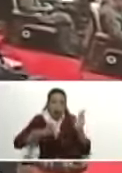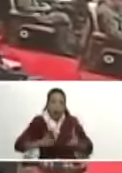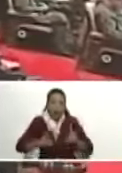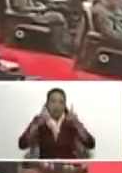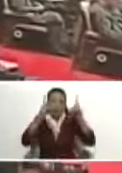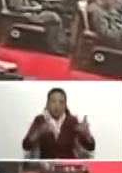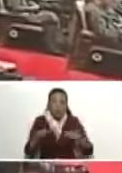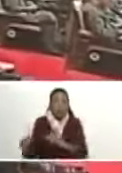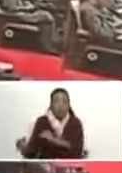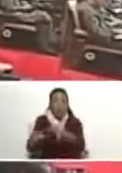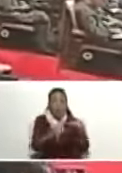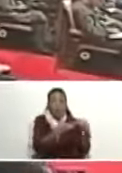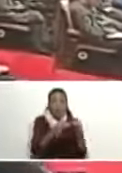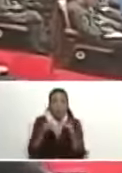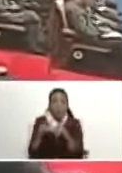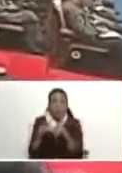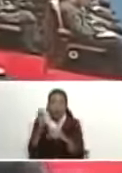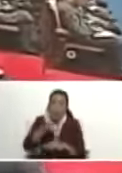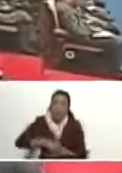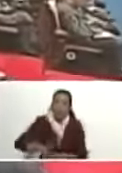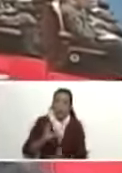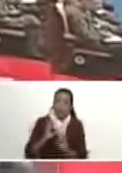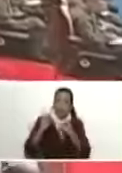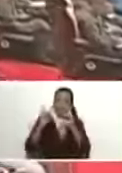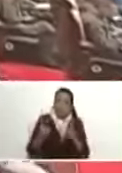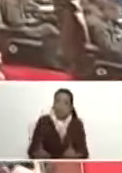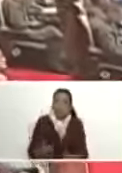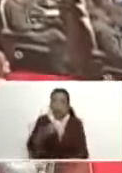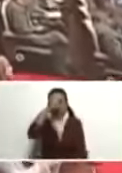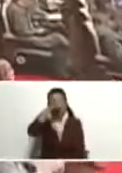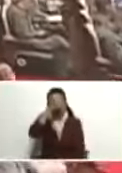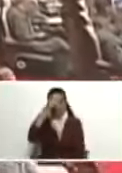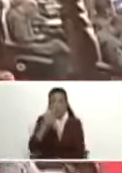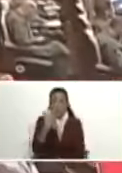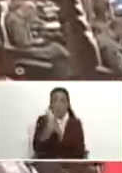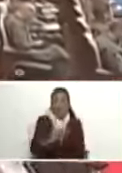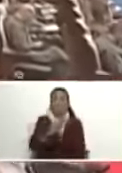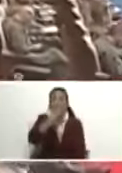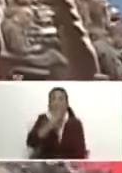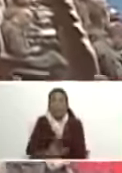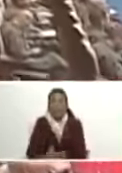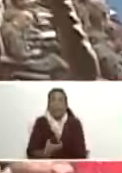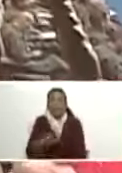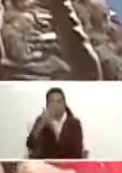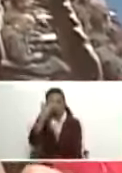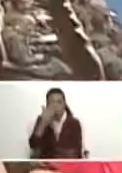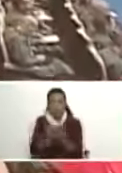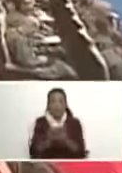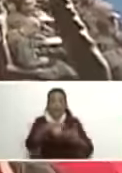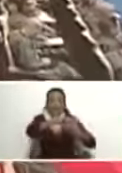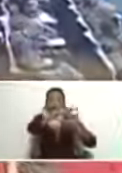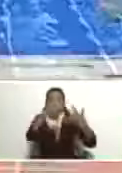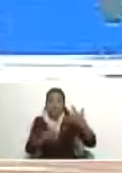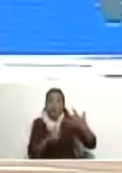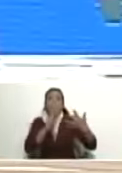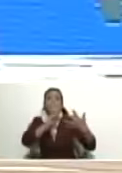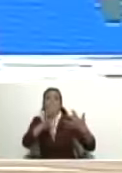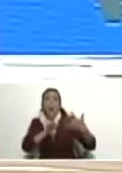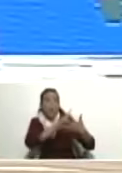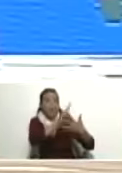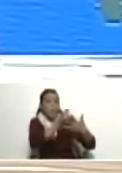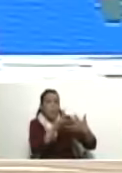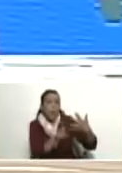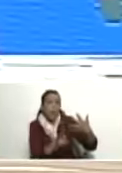decisión de todo un pueblo el domingo 3 de diciembre ante las 5 preguntas que